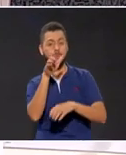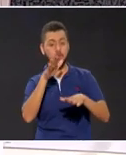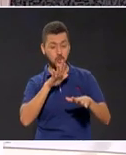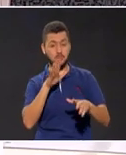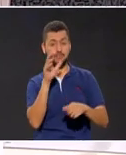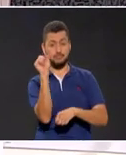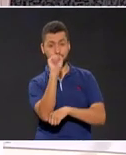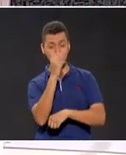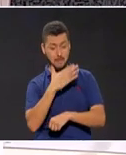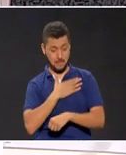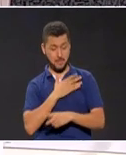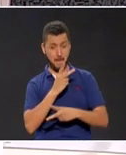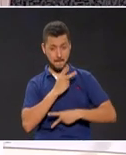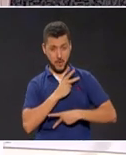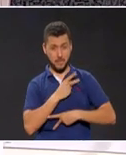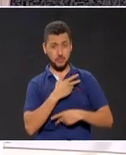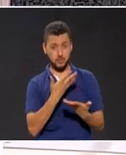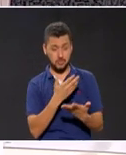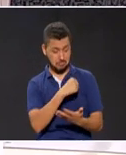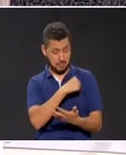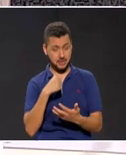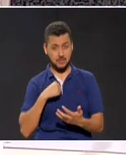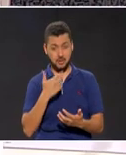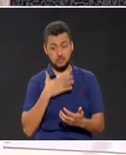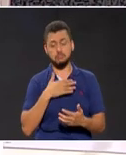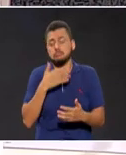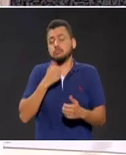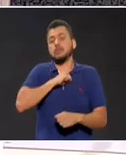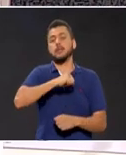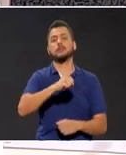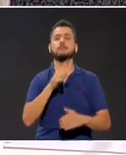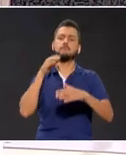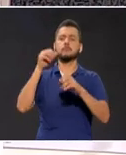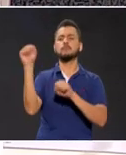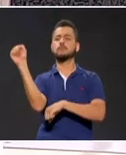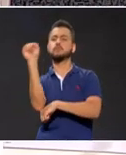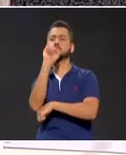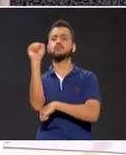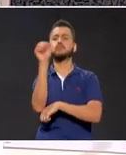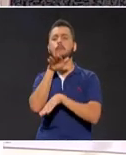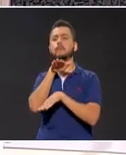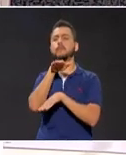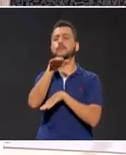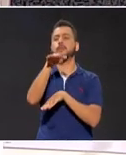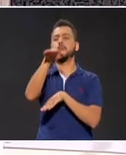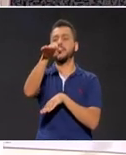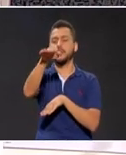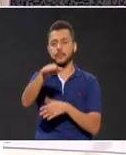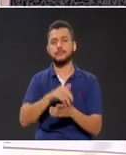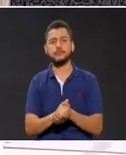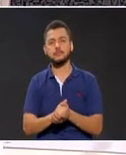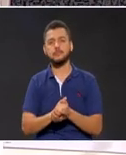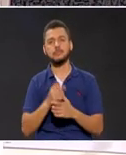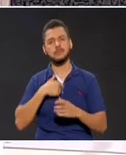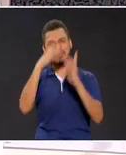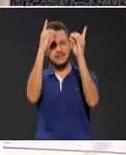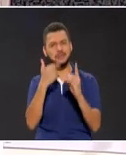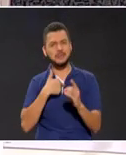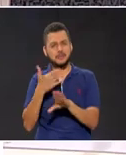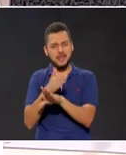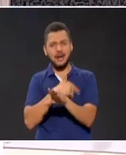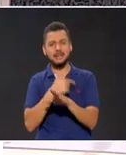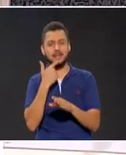transporte privado porque el transporte público o las rutas para caminar son tan eficientes y tan agradables que